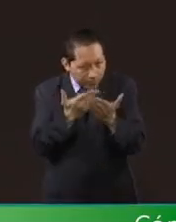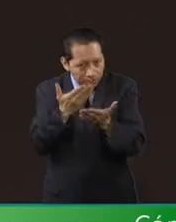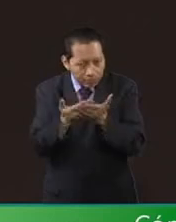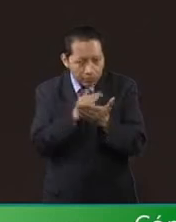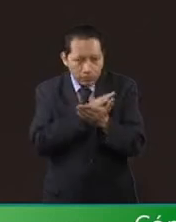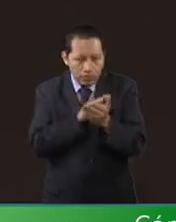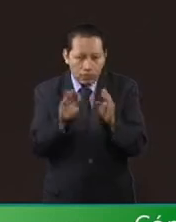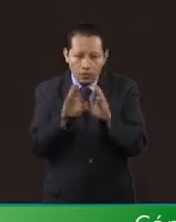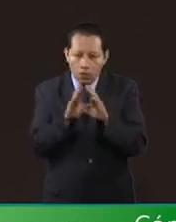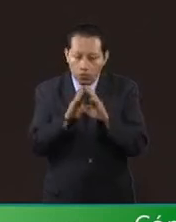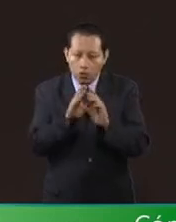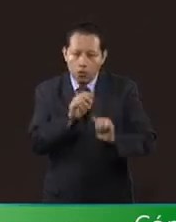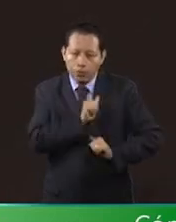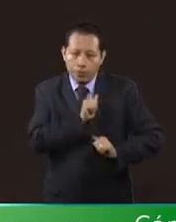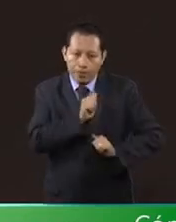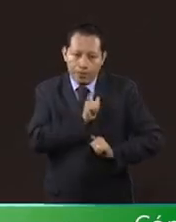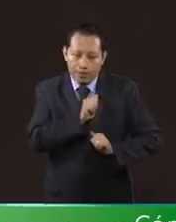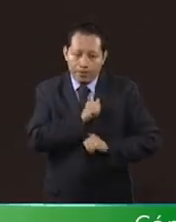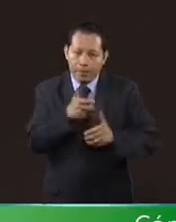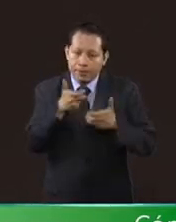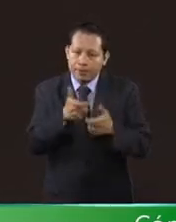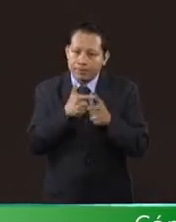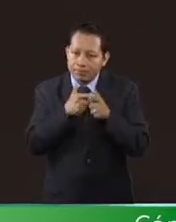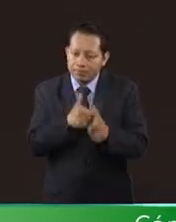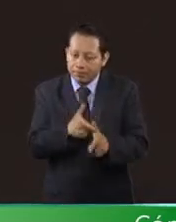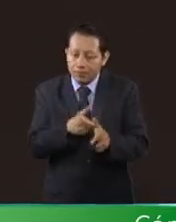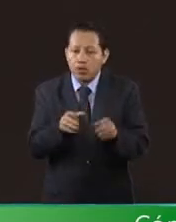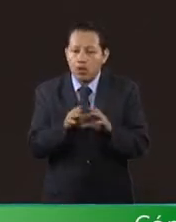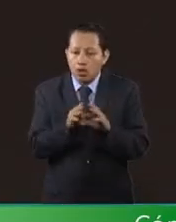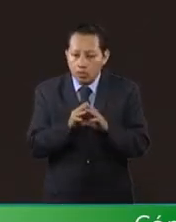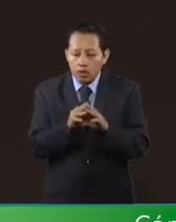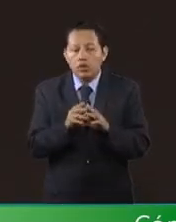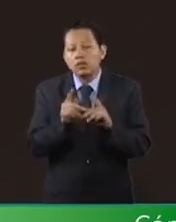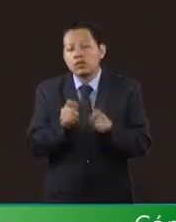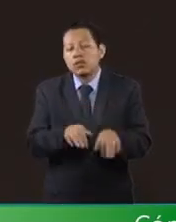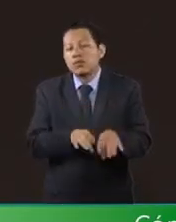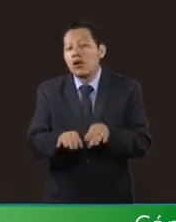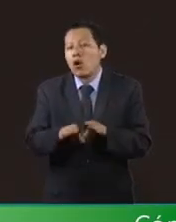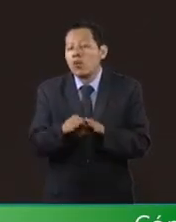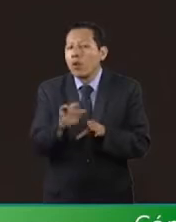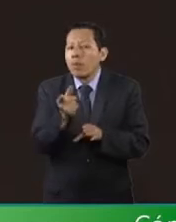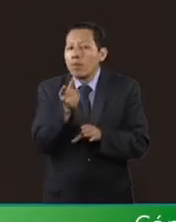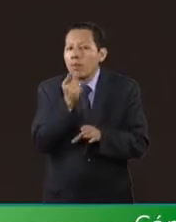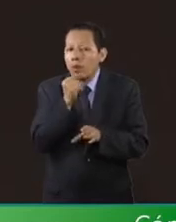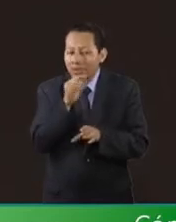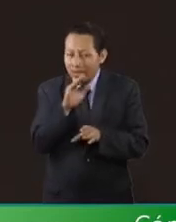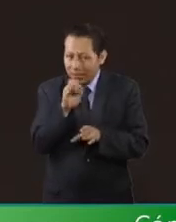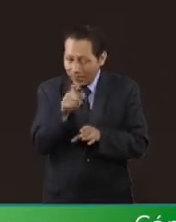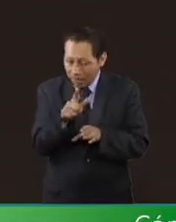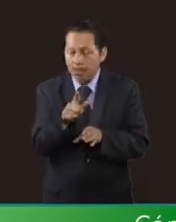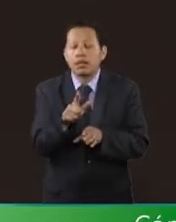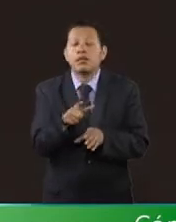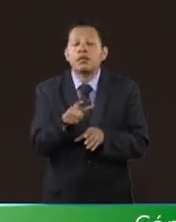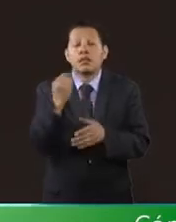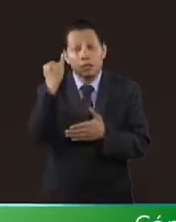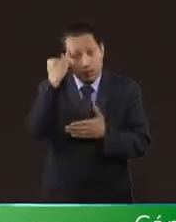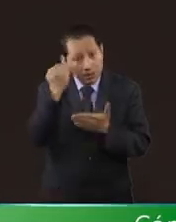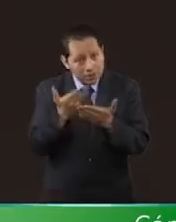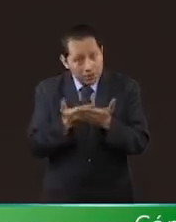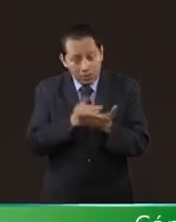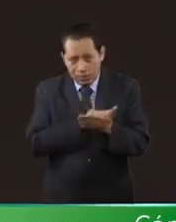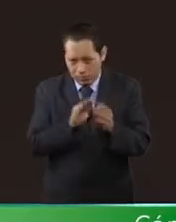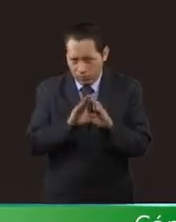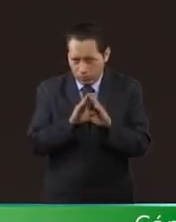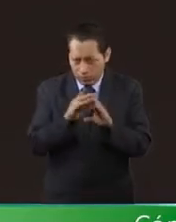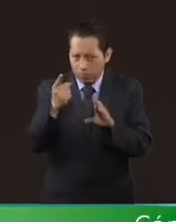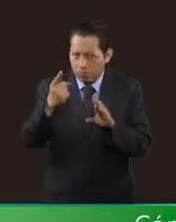dará permanencia a los militares en las calles ejerciendo funciones de policía civil. Iniciativa que